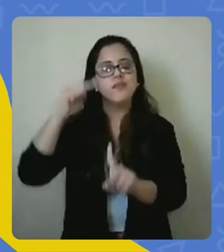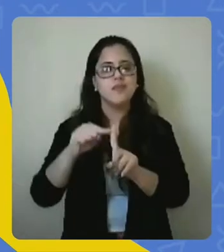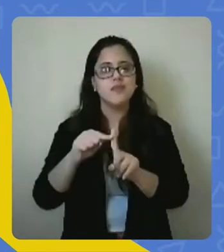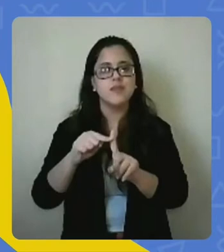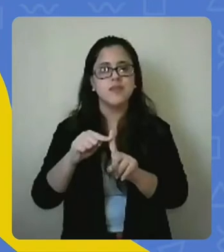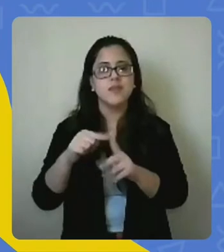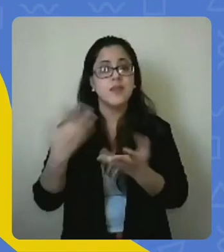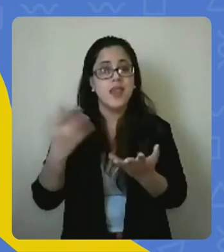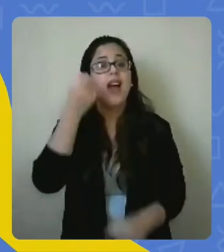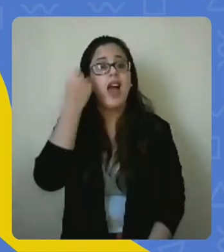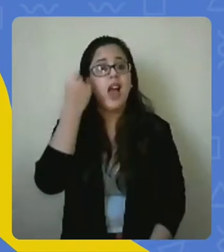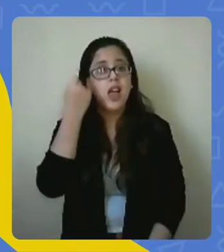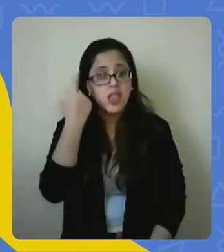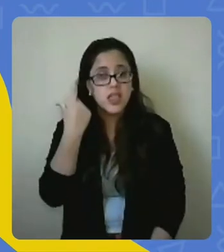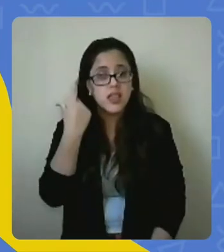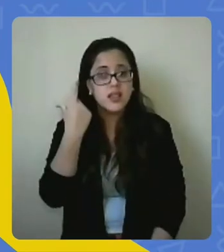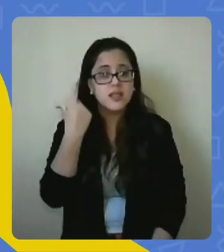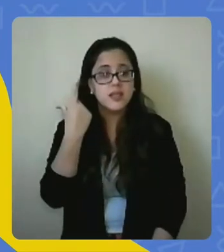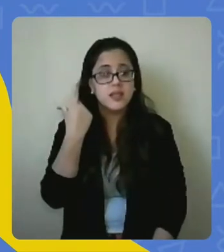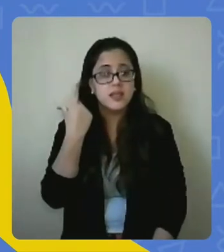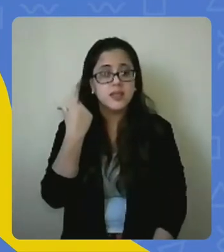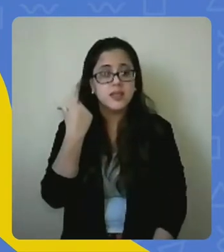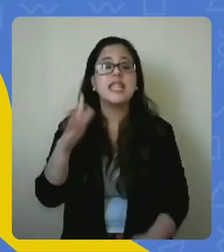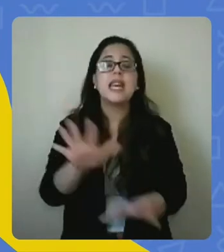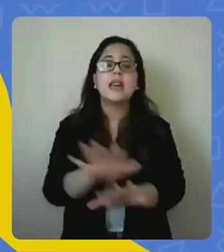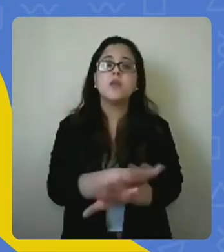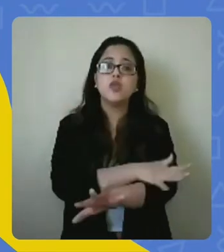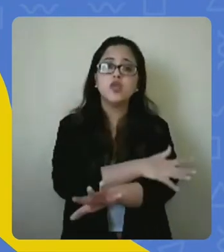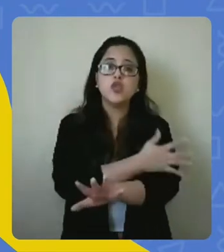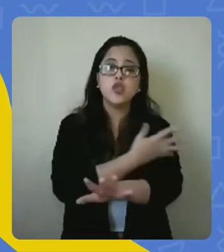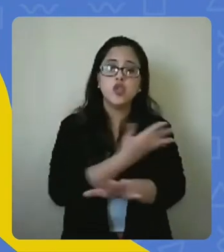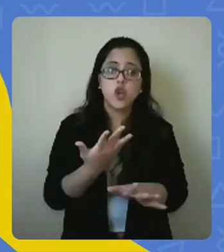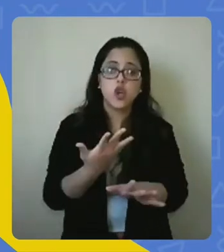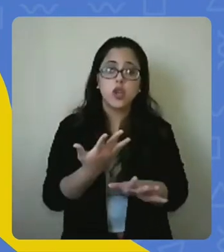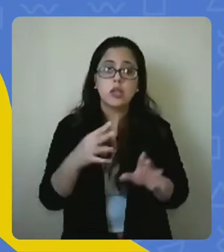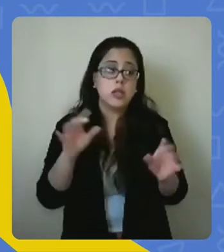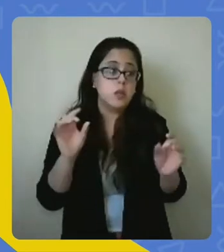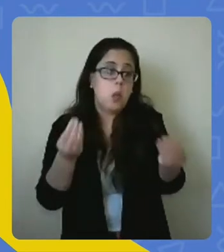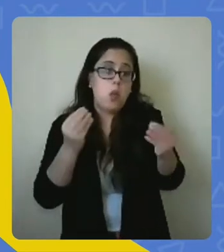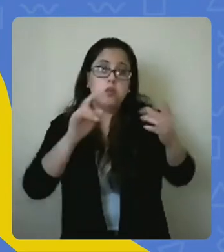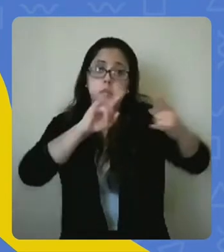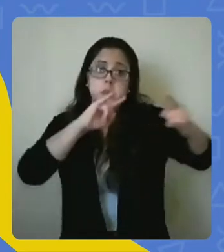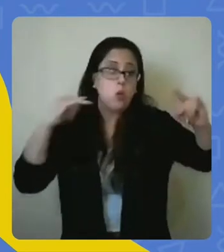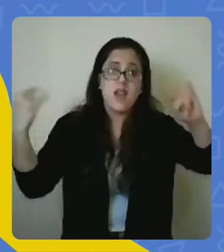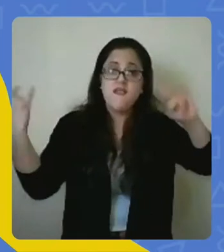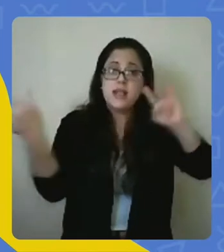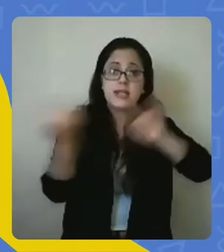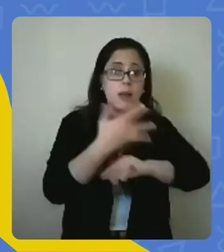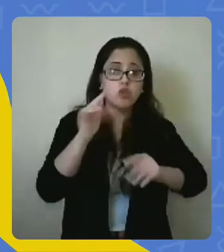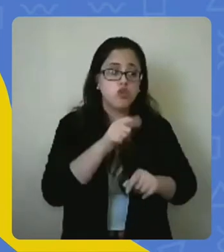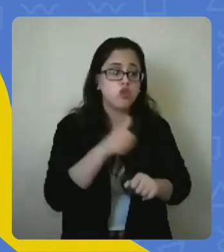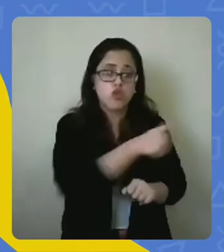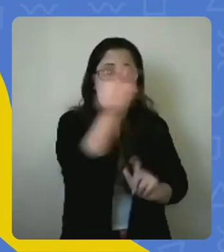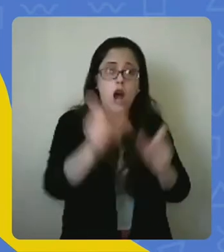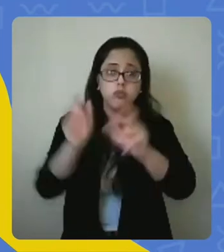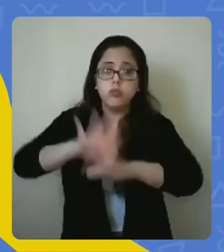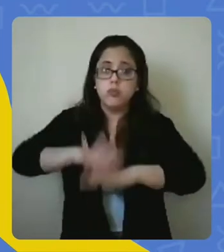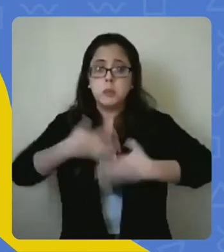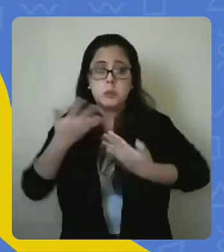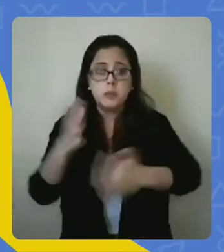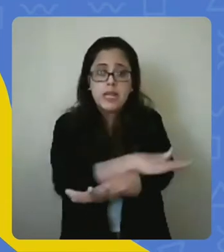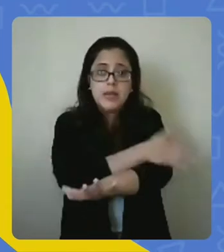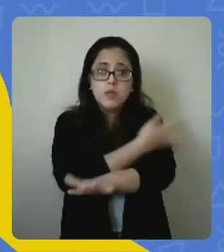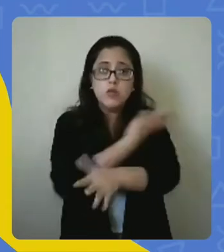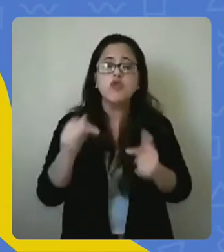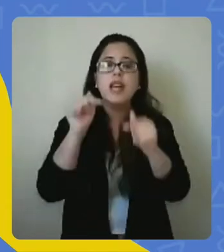entender que las emociones, si bien son universales y todos sentimos las emociones, también está este